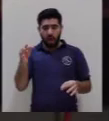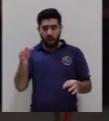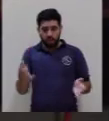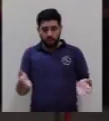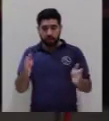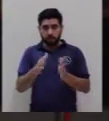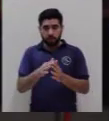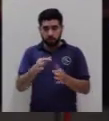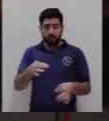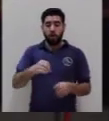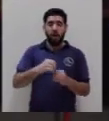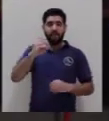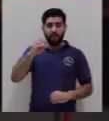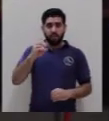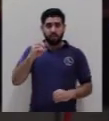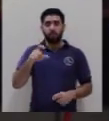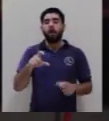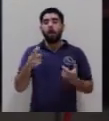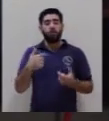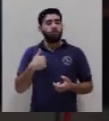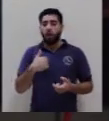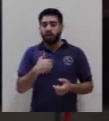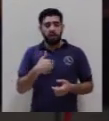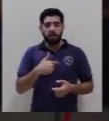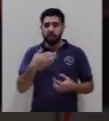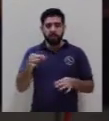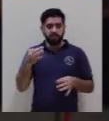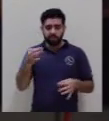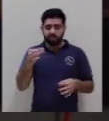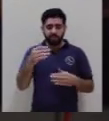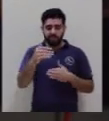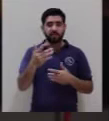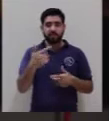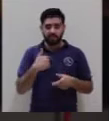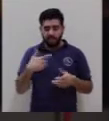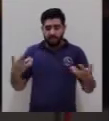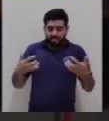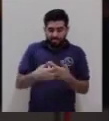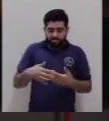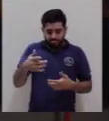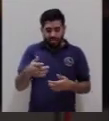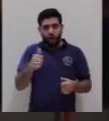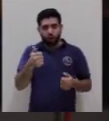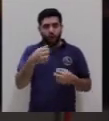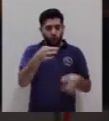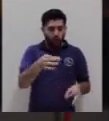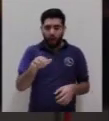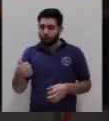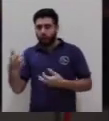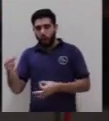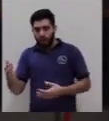una hoja tamaño oficio. Exacto. Entonces, porque como usted no dice, tenía, reciclando. Ajá, no, no teníamos una hoja